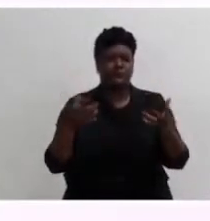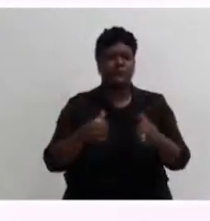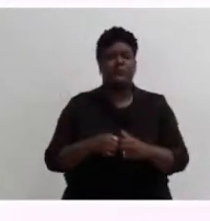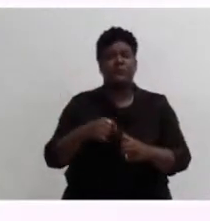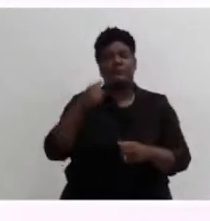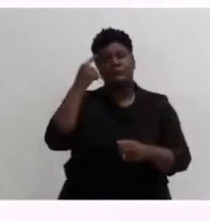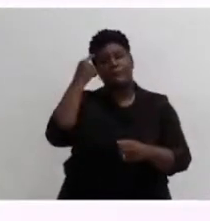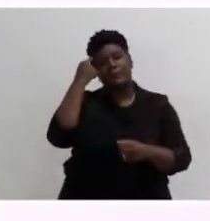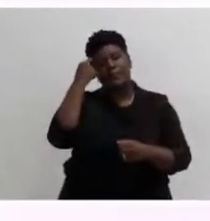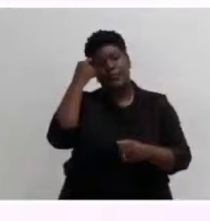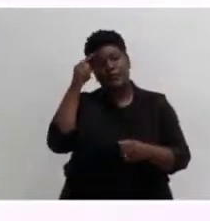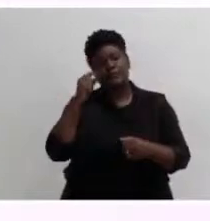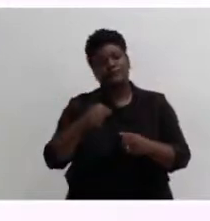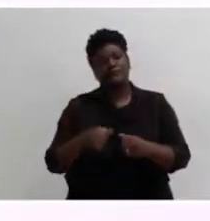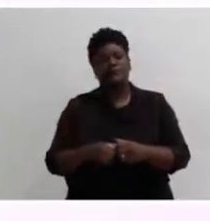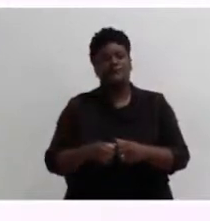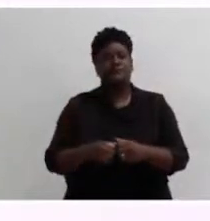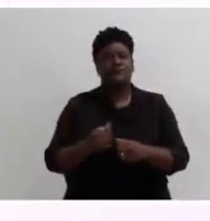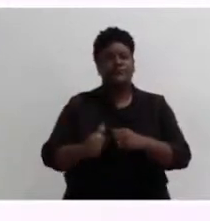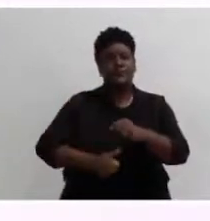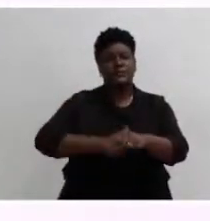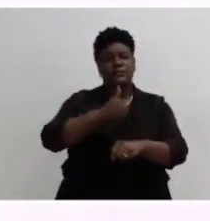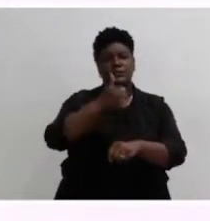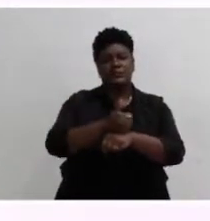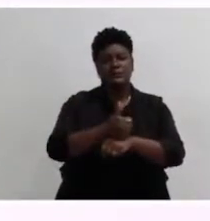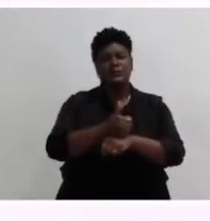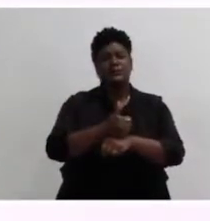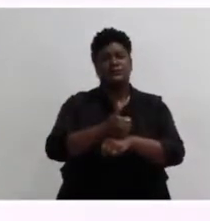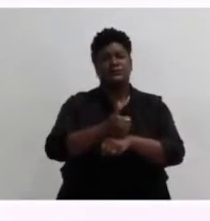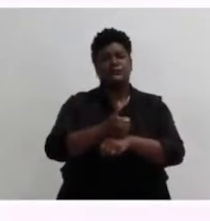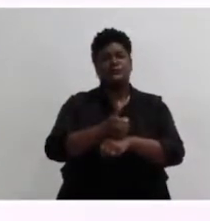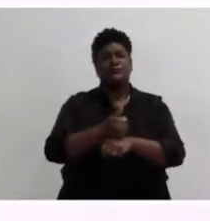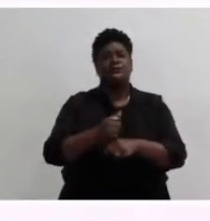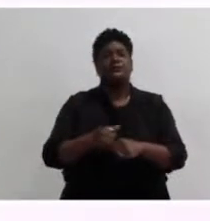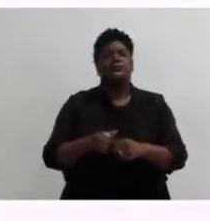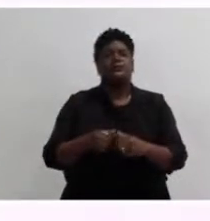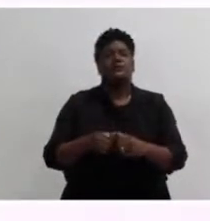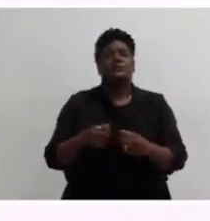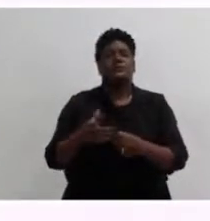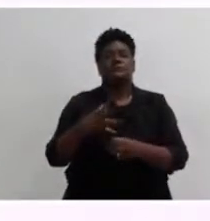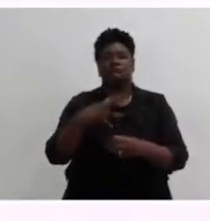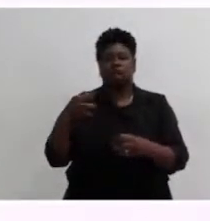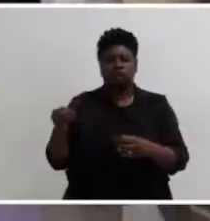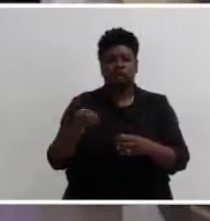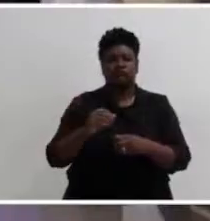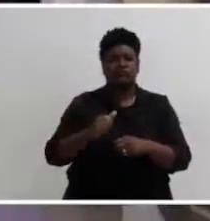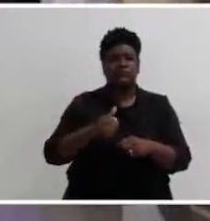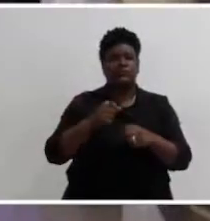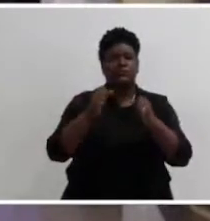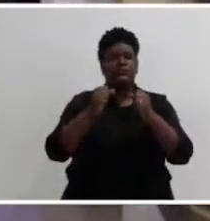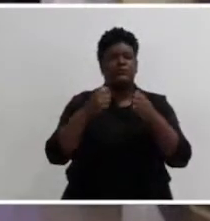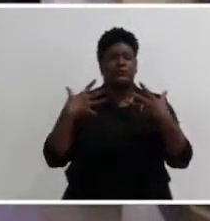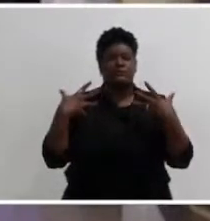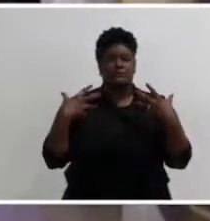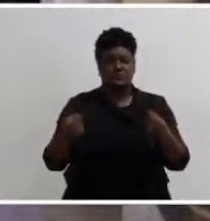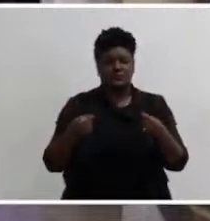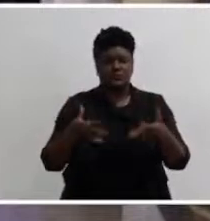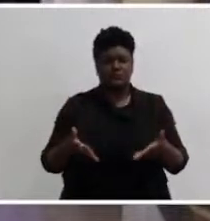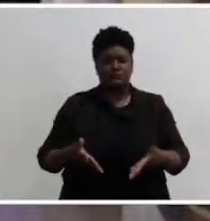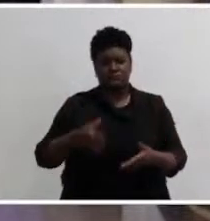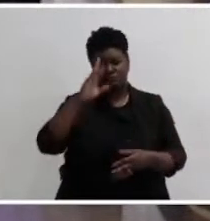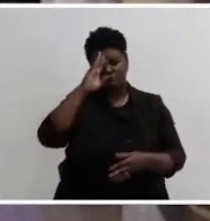firme de una empresa líder en tecnología en nuestro país. Finalmente, quiero dirigirme a todos